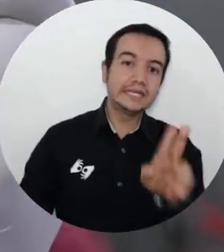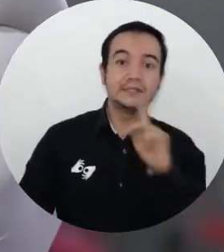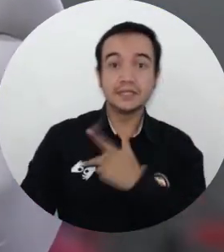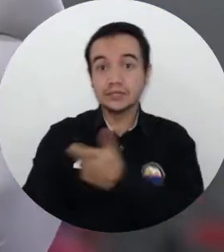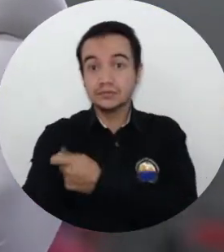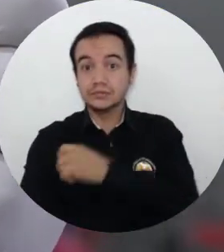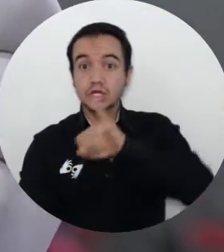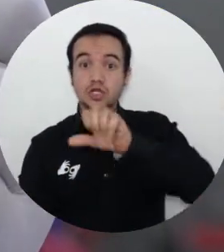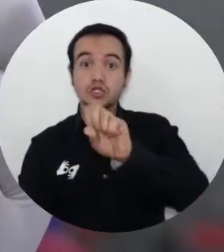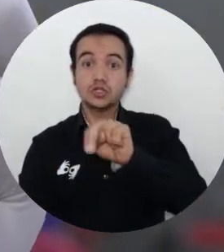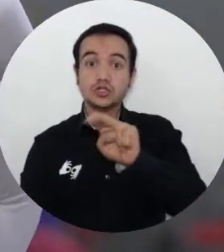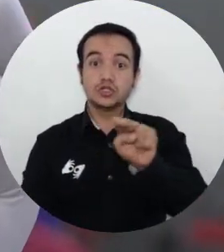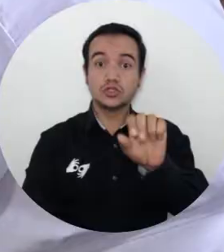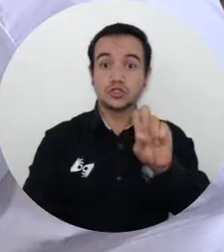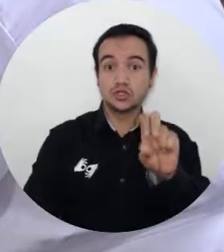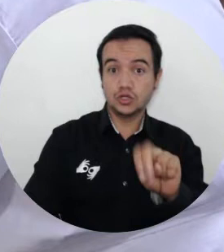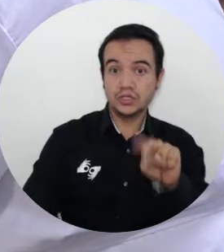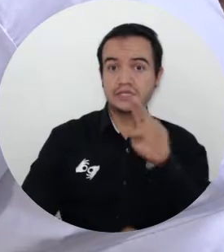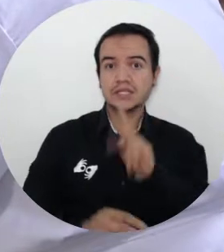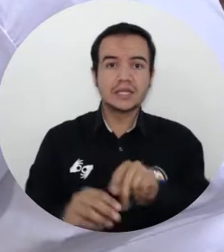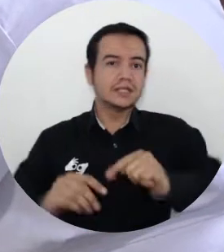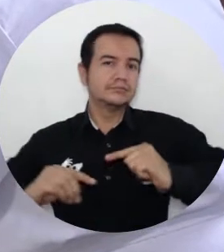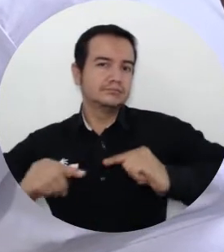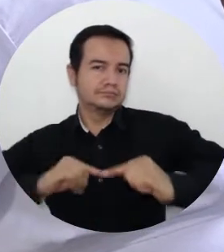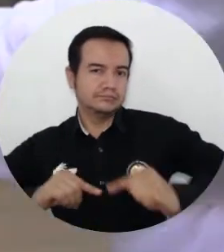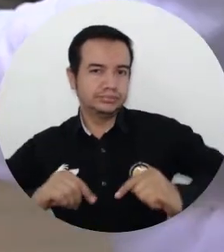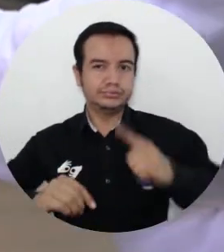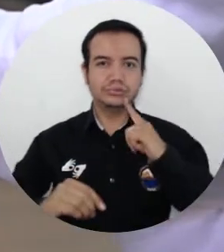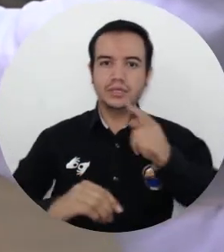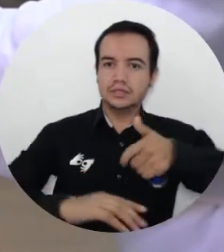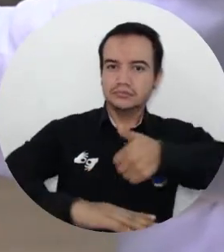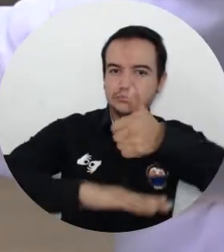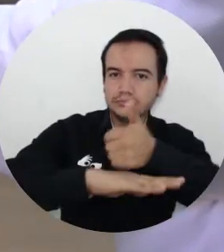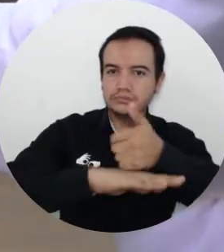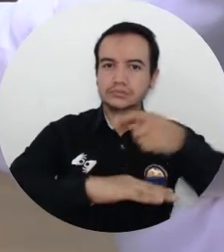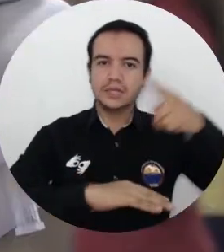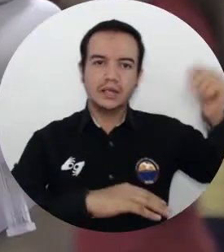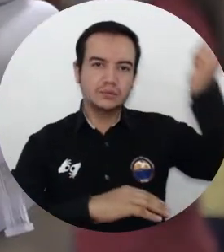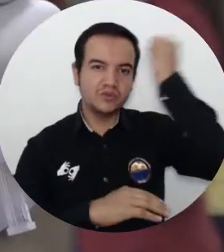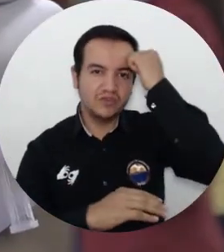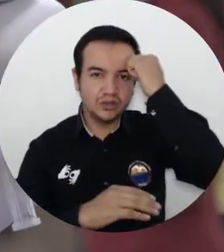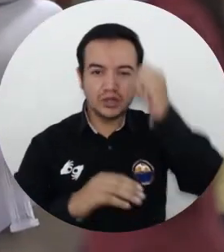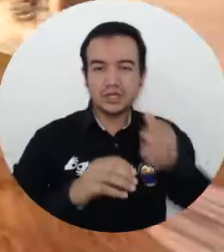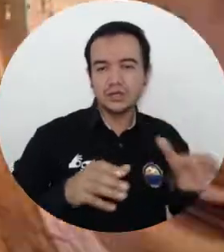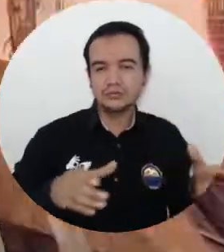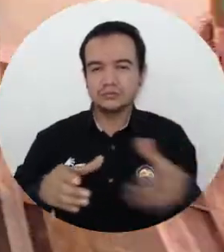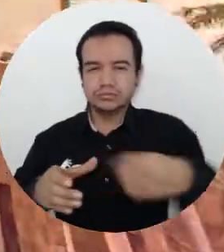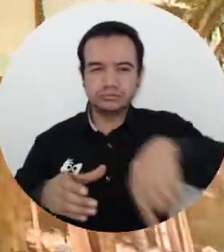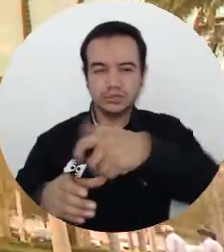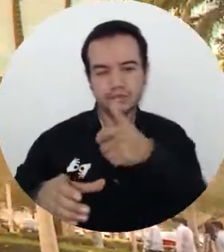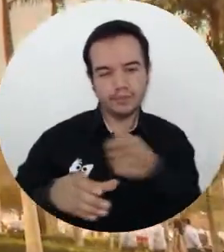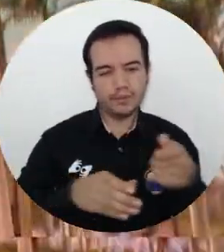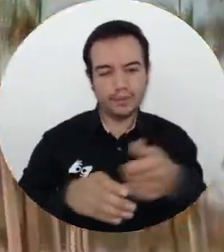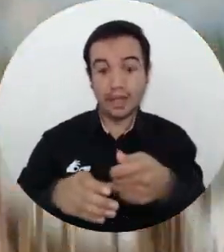Johnson a directivos, administrativos, docentes y contratistas en aras de proteger la vida de todos.